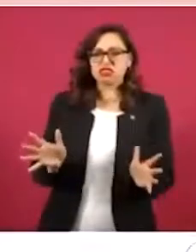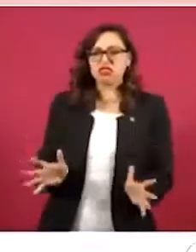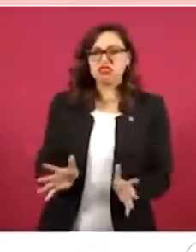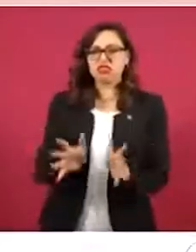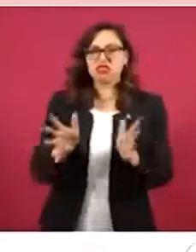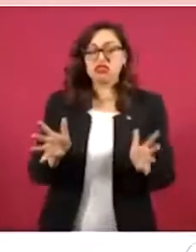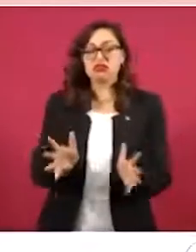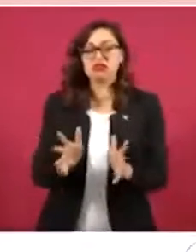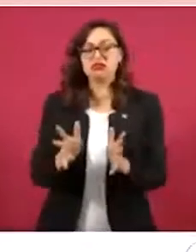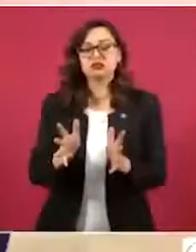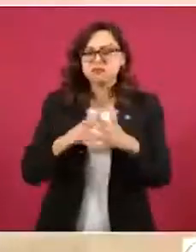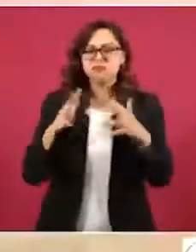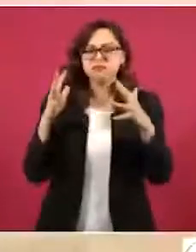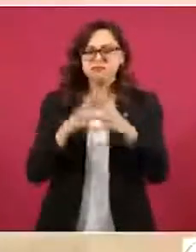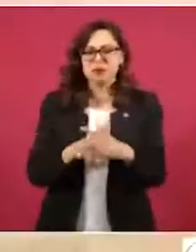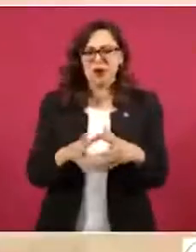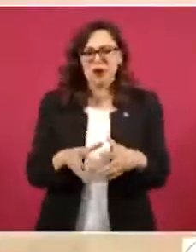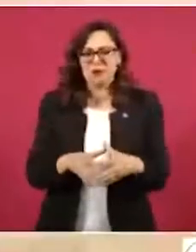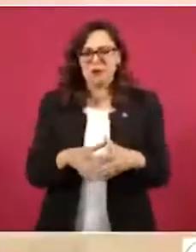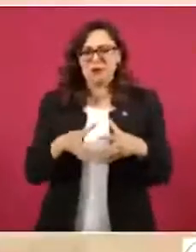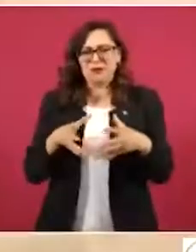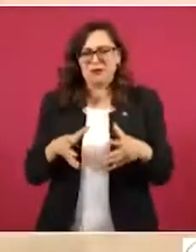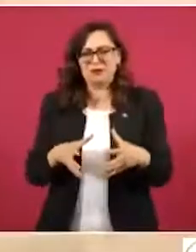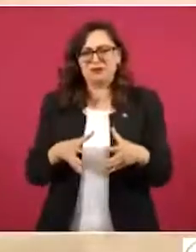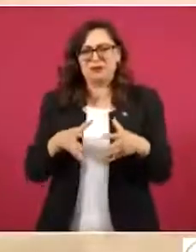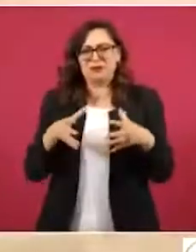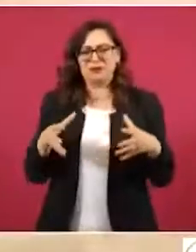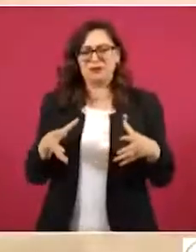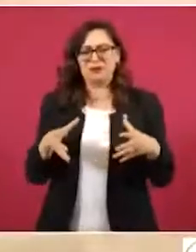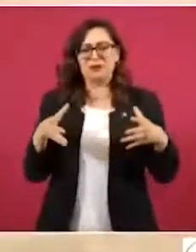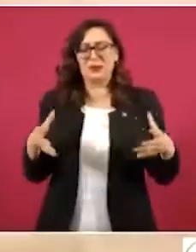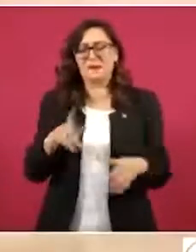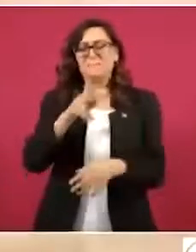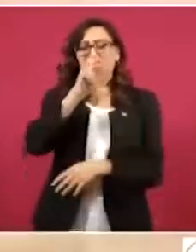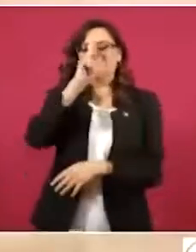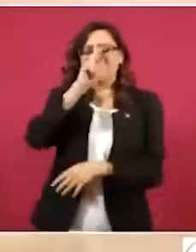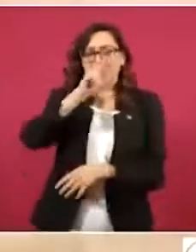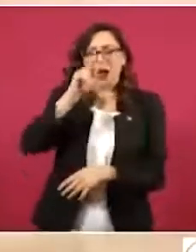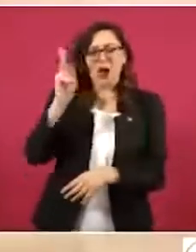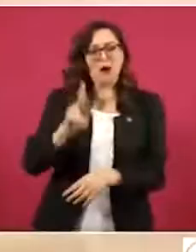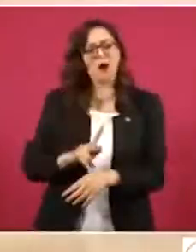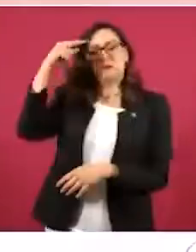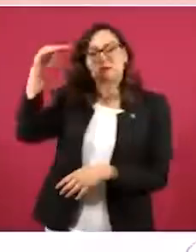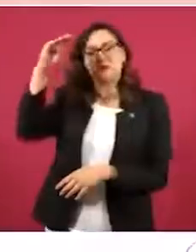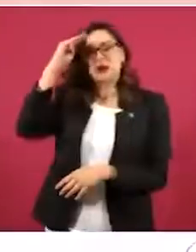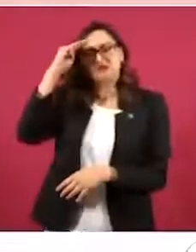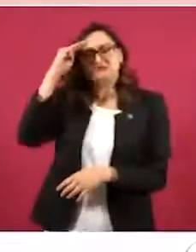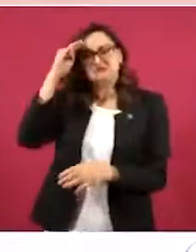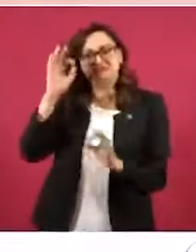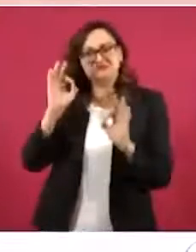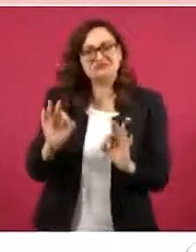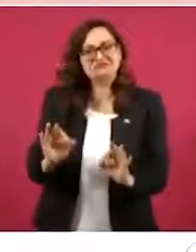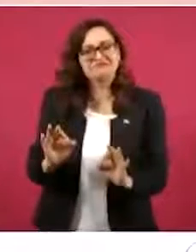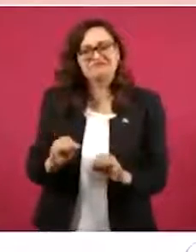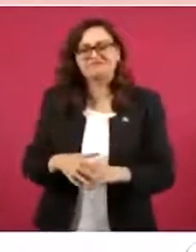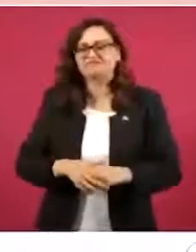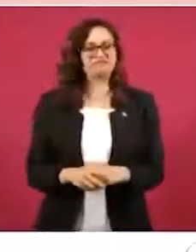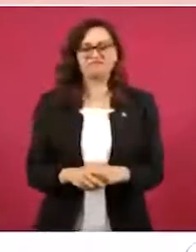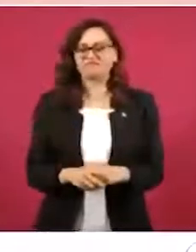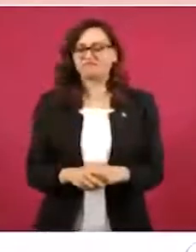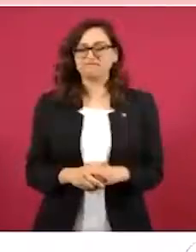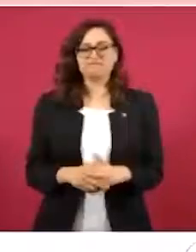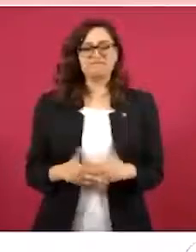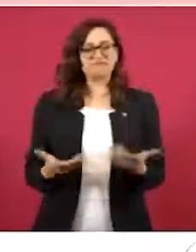confrontación en curso una dosis adicional de irracionalidad. Habría que empezar